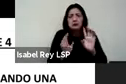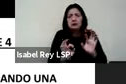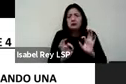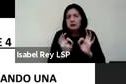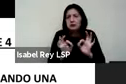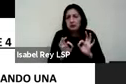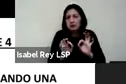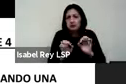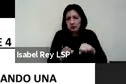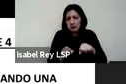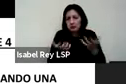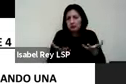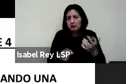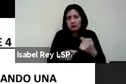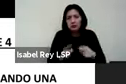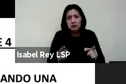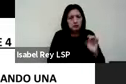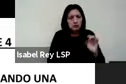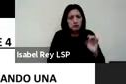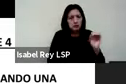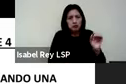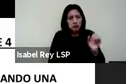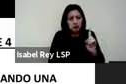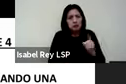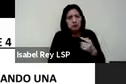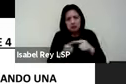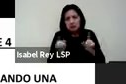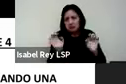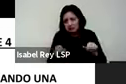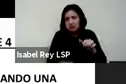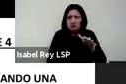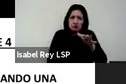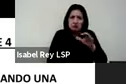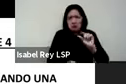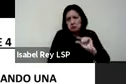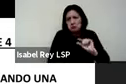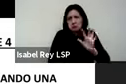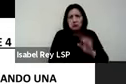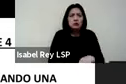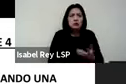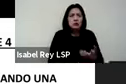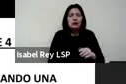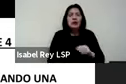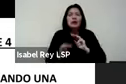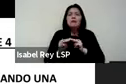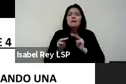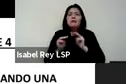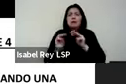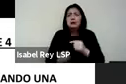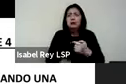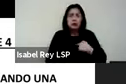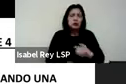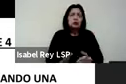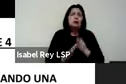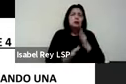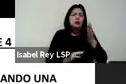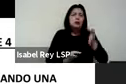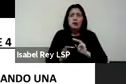riesgo existe, obviamente. No es 0, pero está más o menos bajo. En la playa, si yo voy a la